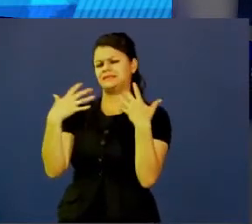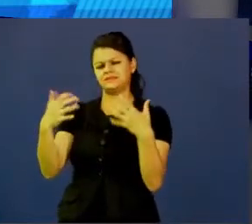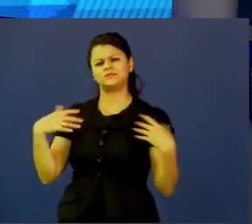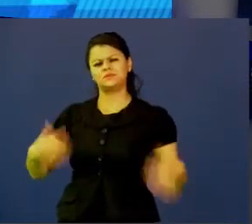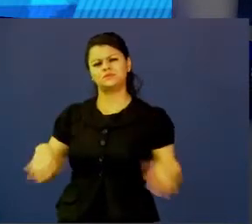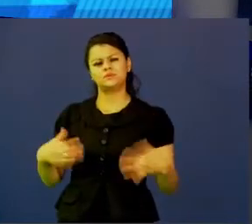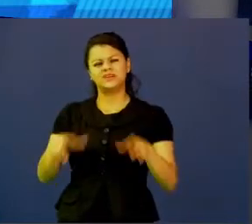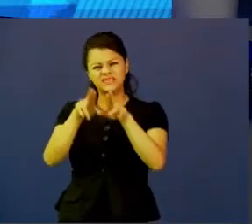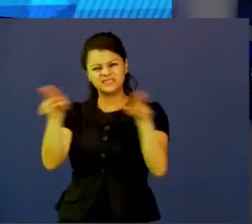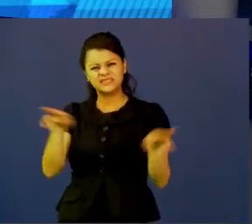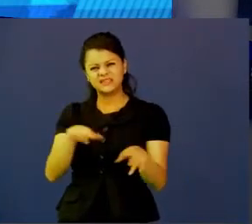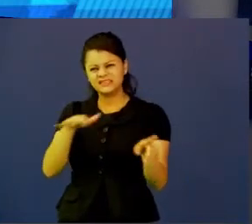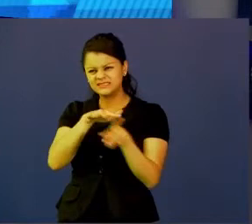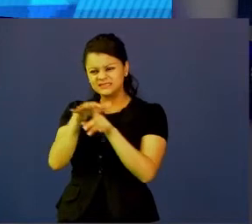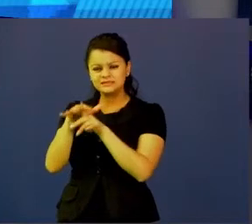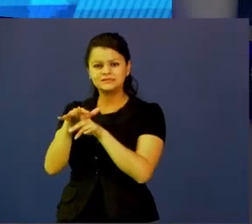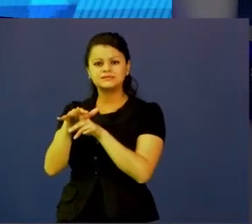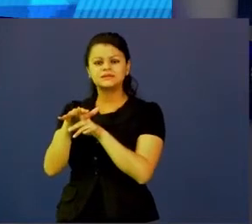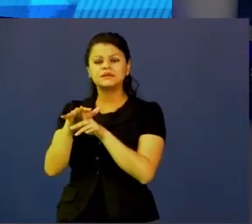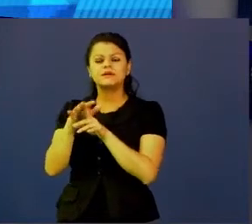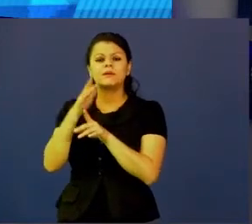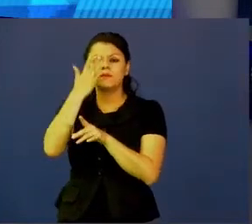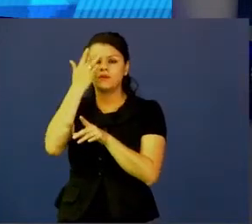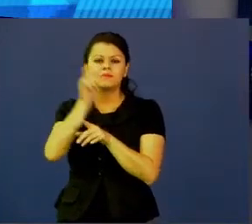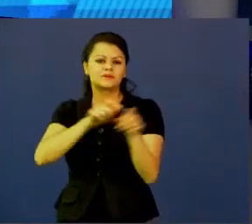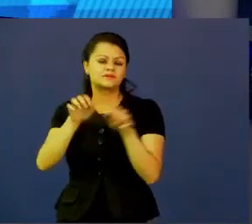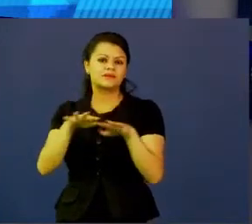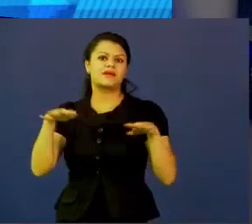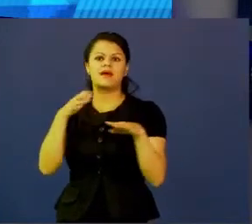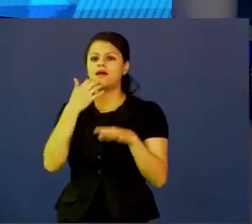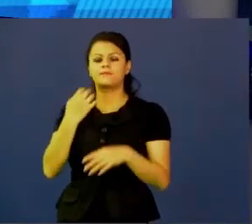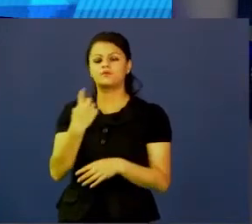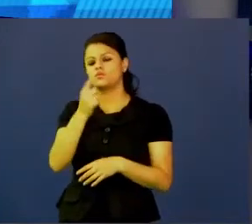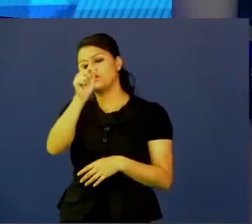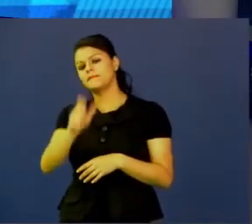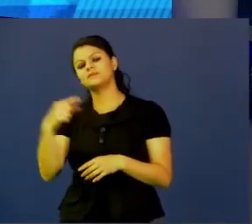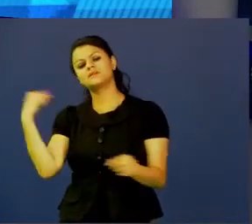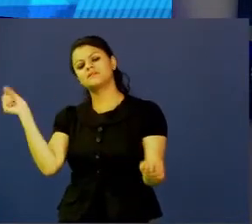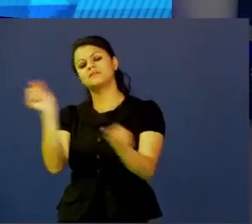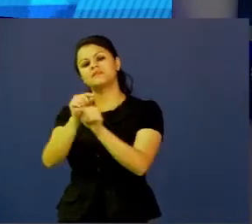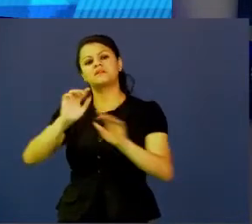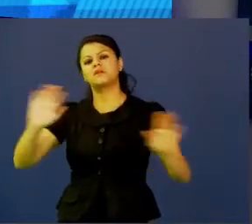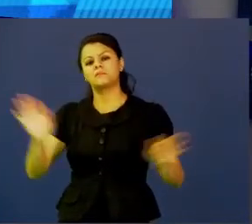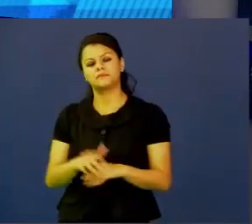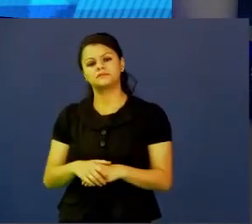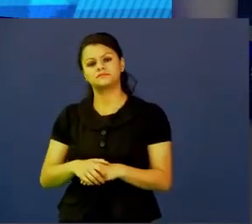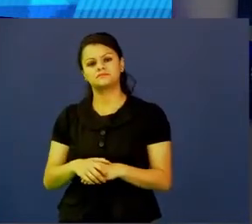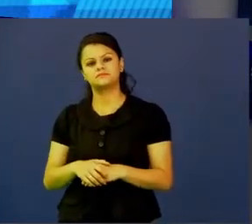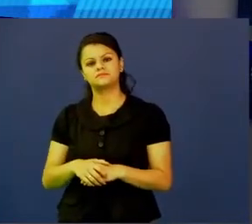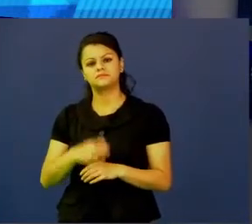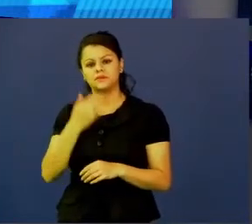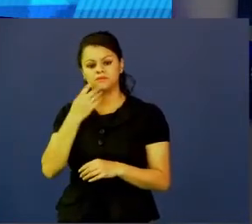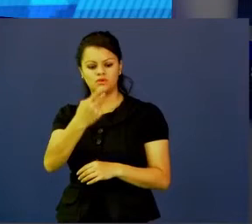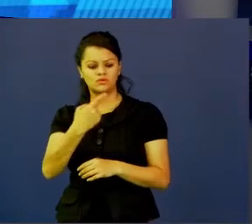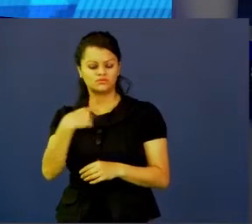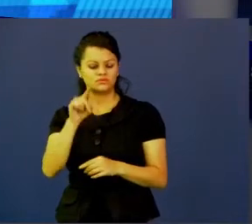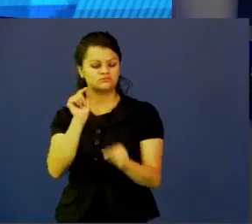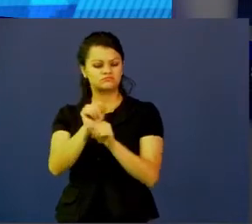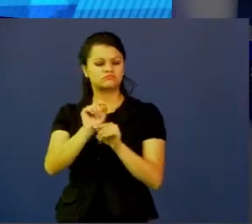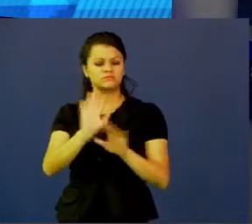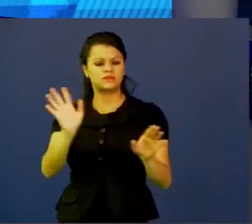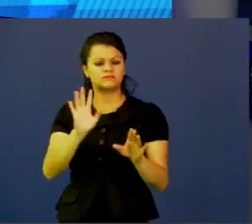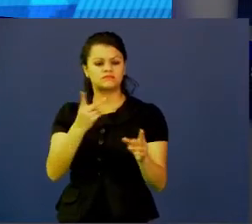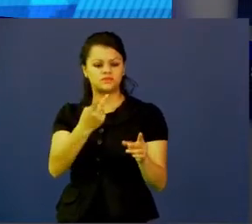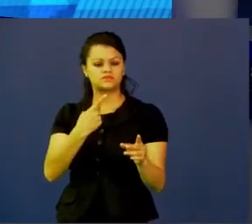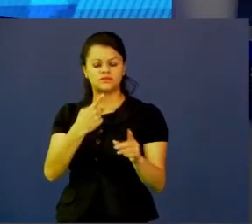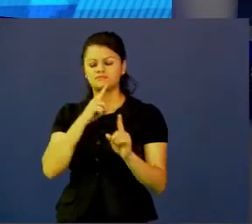sobre todo en las audiencias. Si yo solo insulto a una persona y ahí se quedara el insulto, pues esto no pasaría